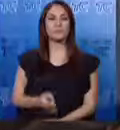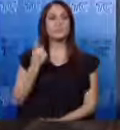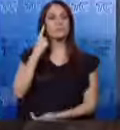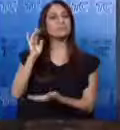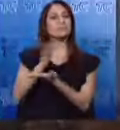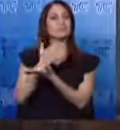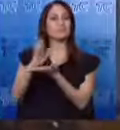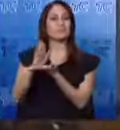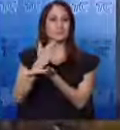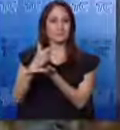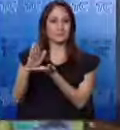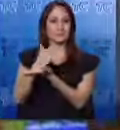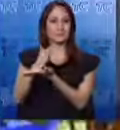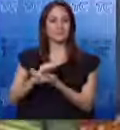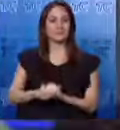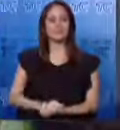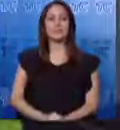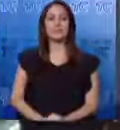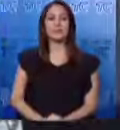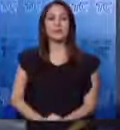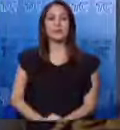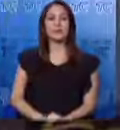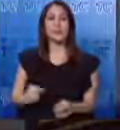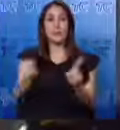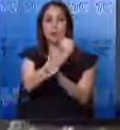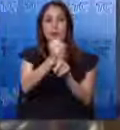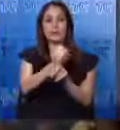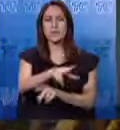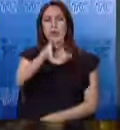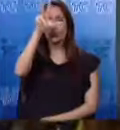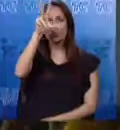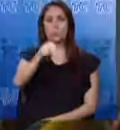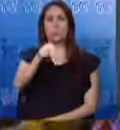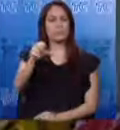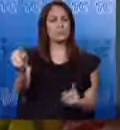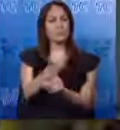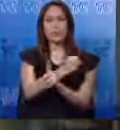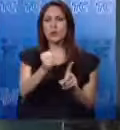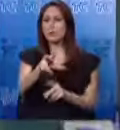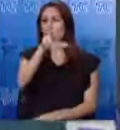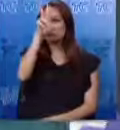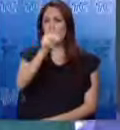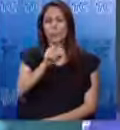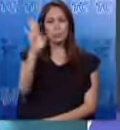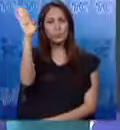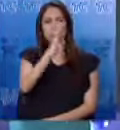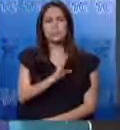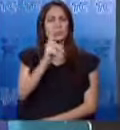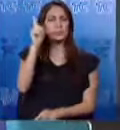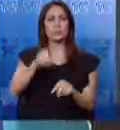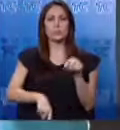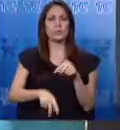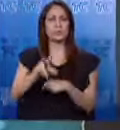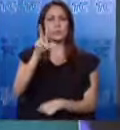vuelta. Una sola vuelta. Violencia nunca. Violencia nunca.